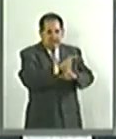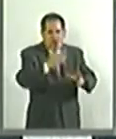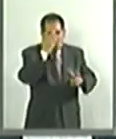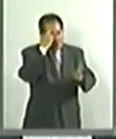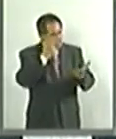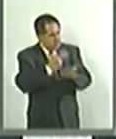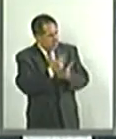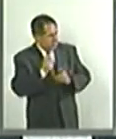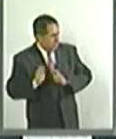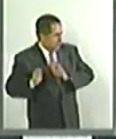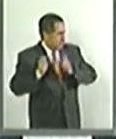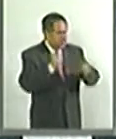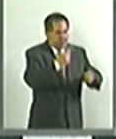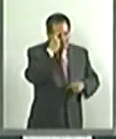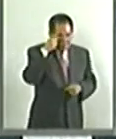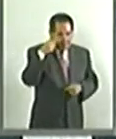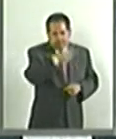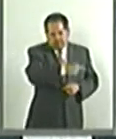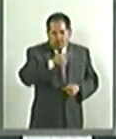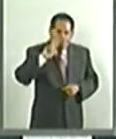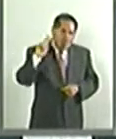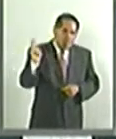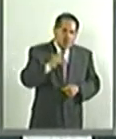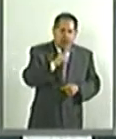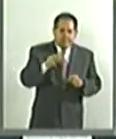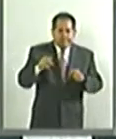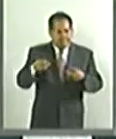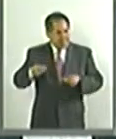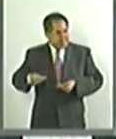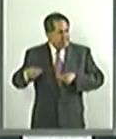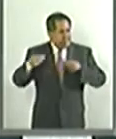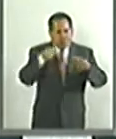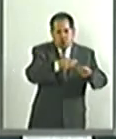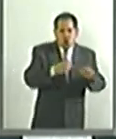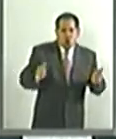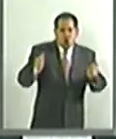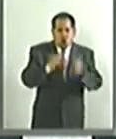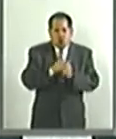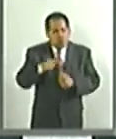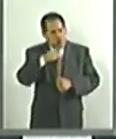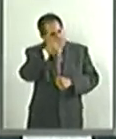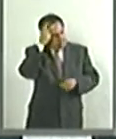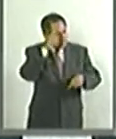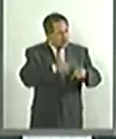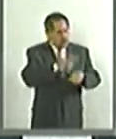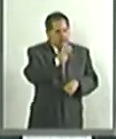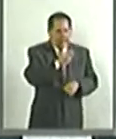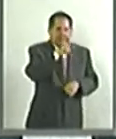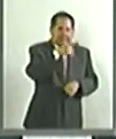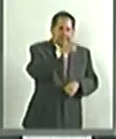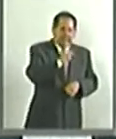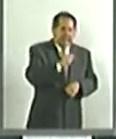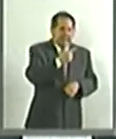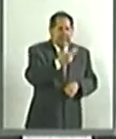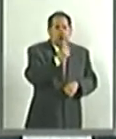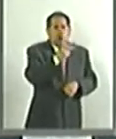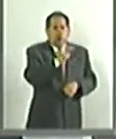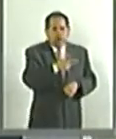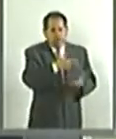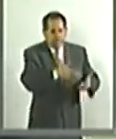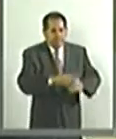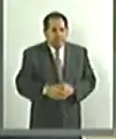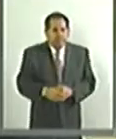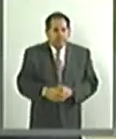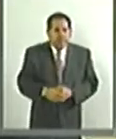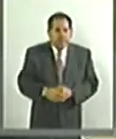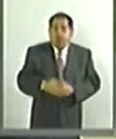Comisión Permanente hace a la Universidad Nacional Autónoma de México a través del señor rector doctor Enrique Graue. Solicito a